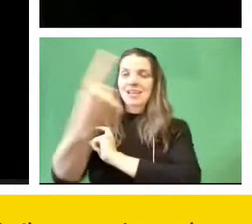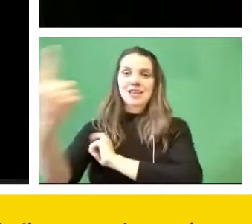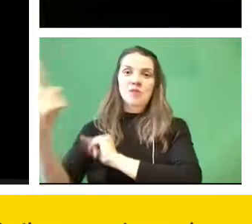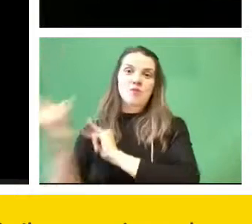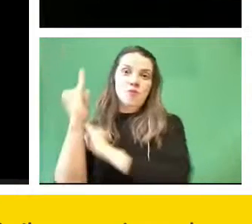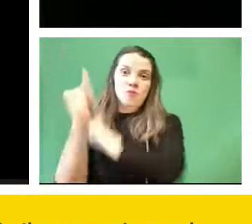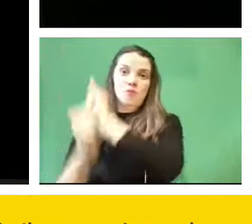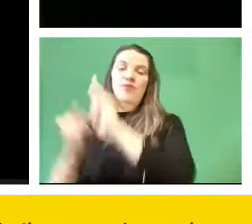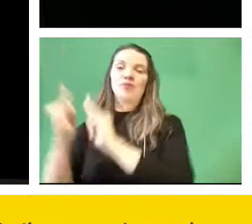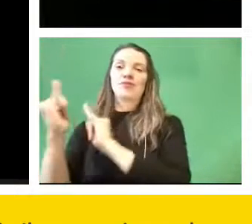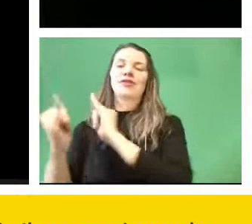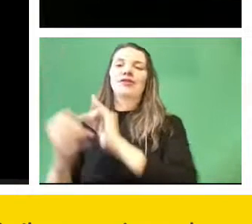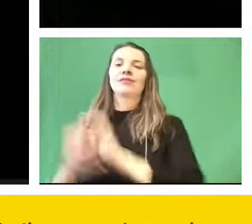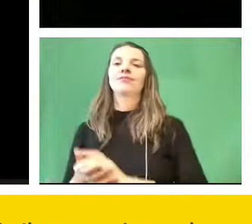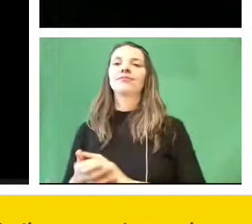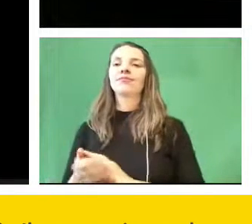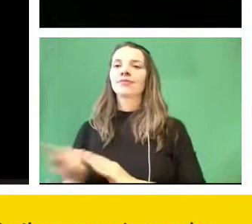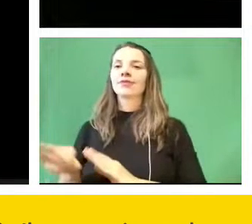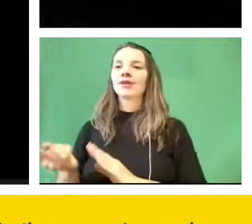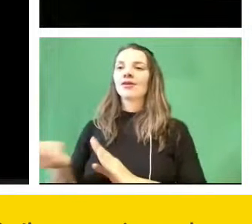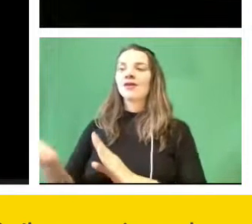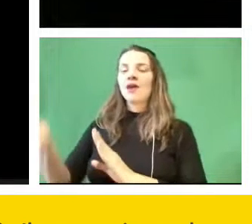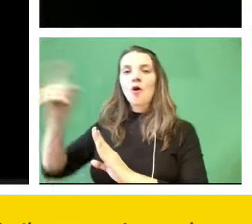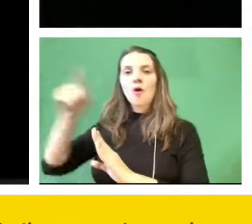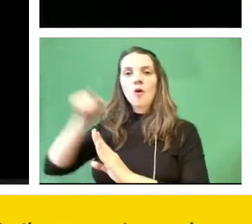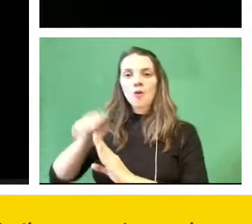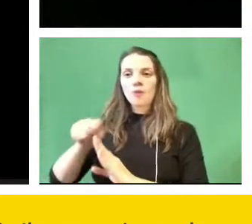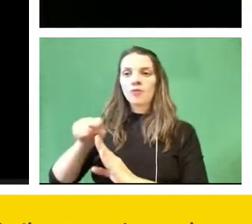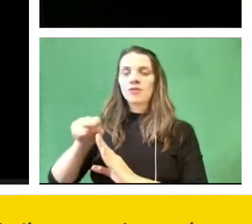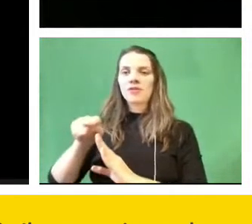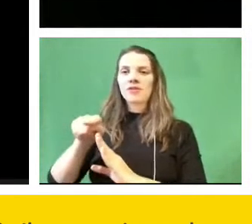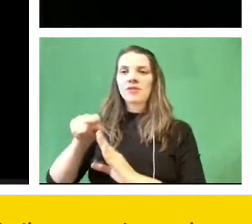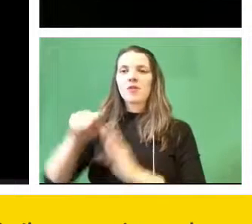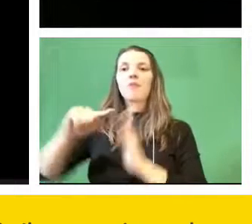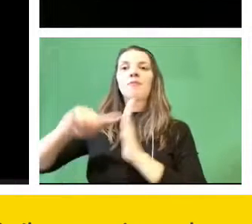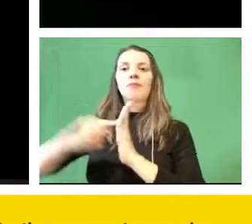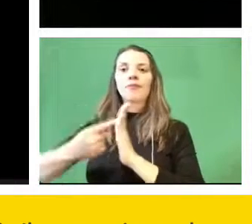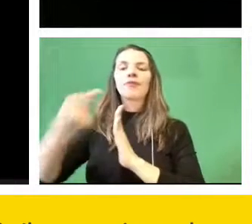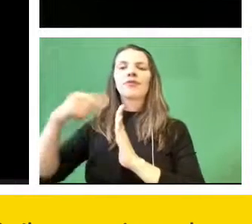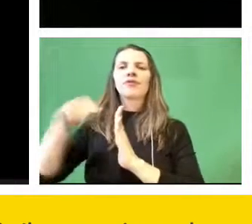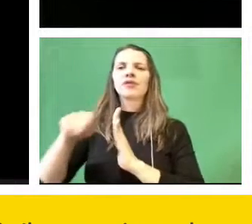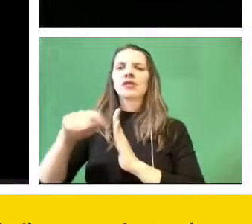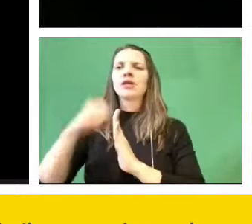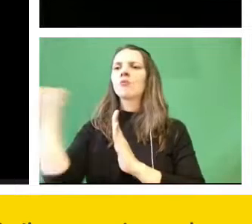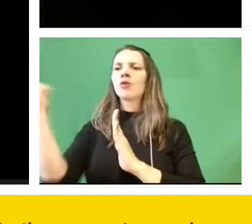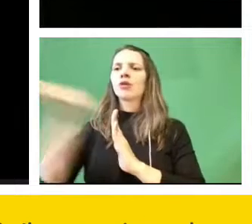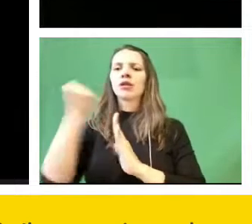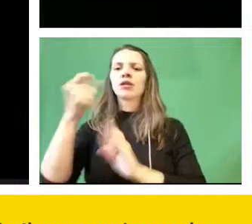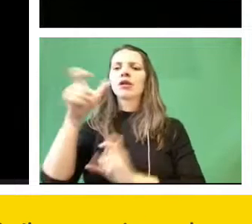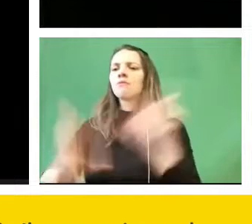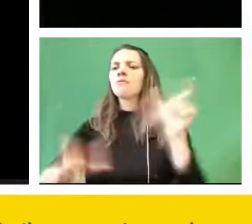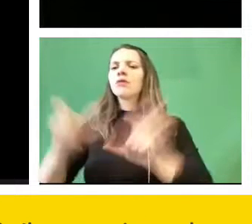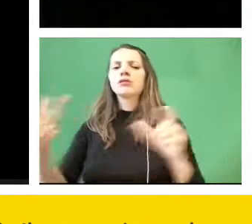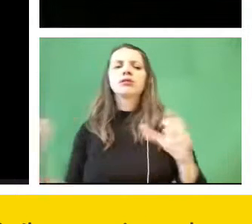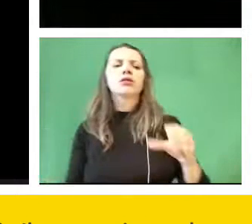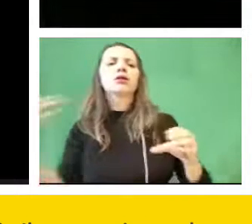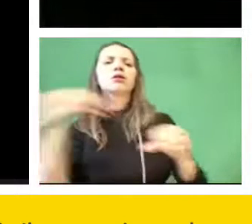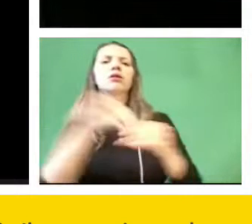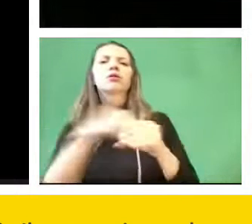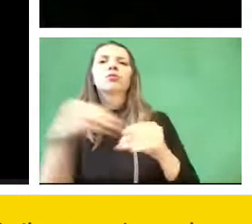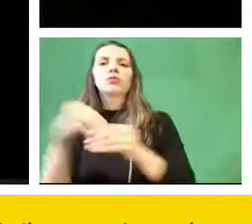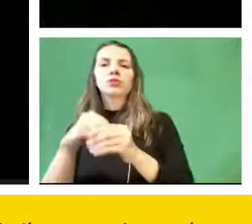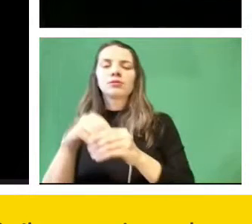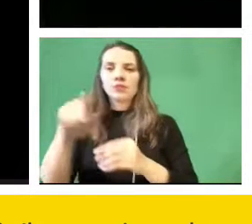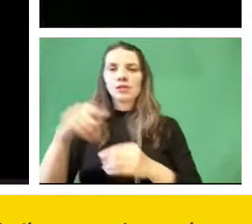la categorización de los espacios es un paso necesario en la creación de entornos inclusivos y se propuso también crear un laboratorio de